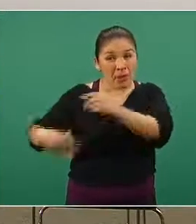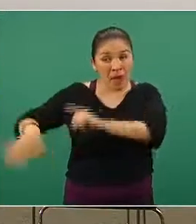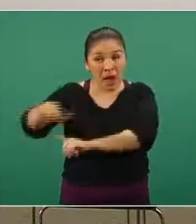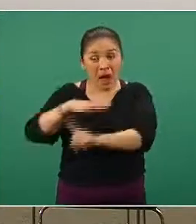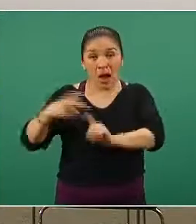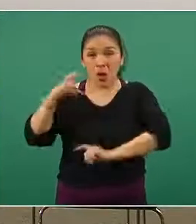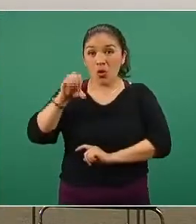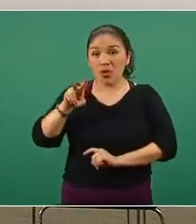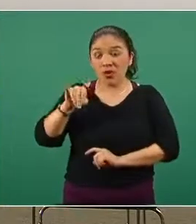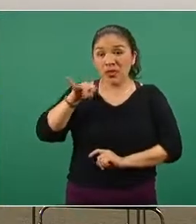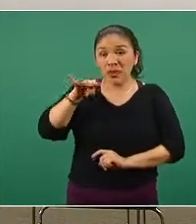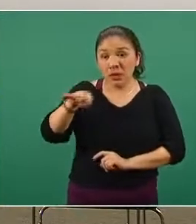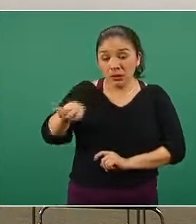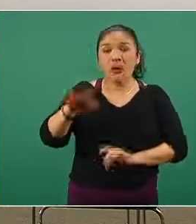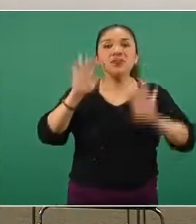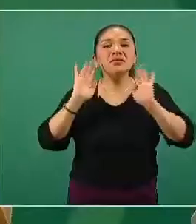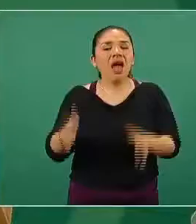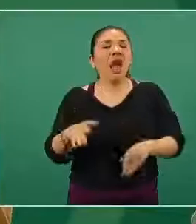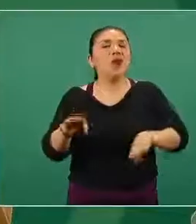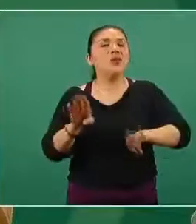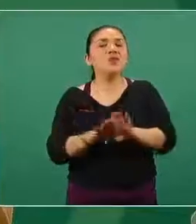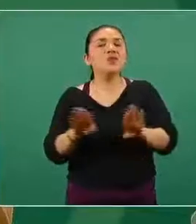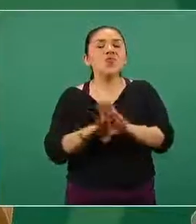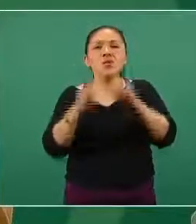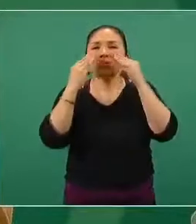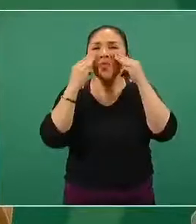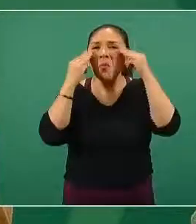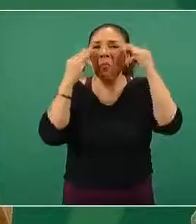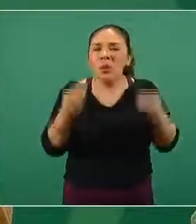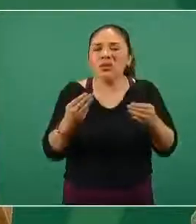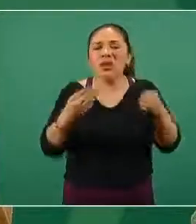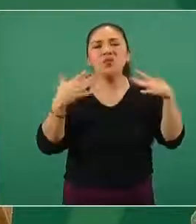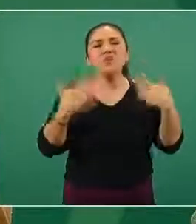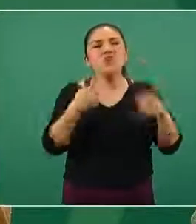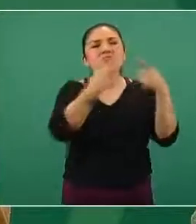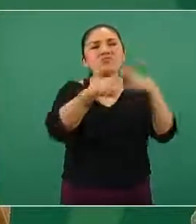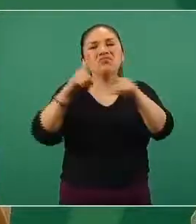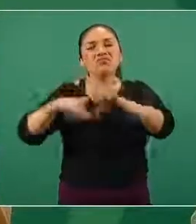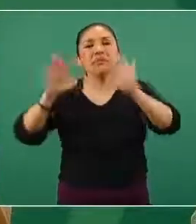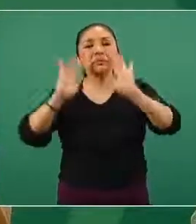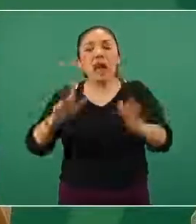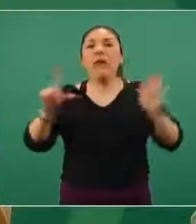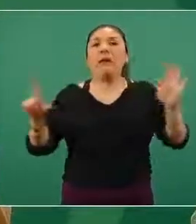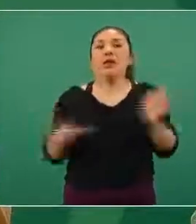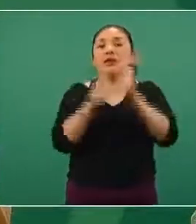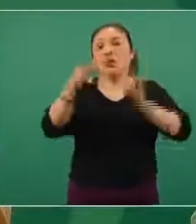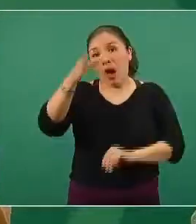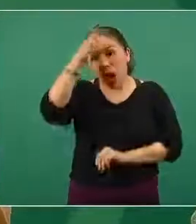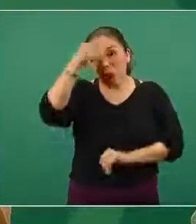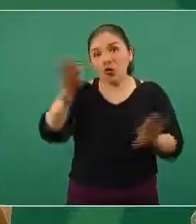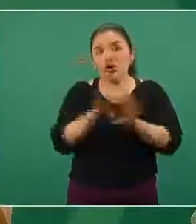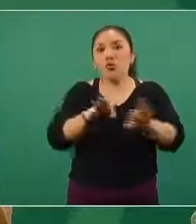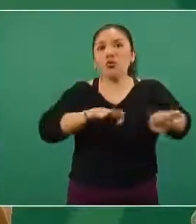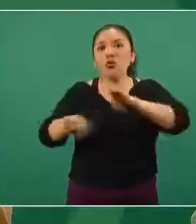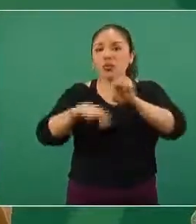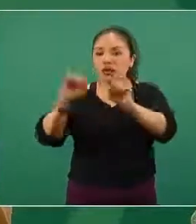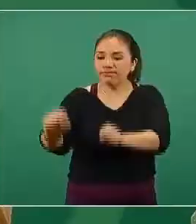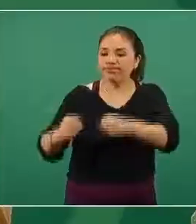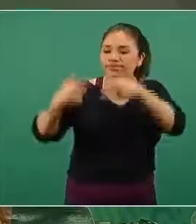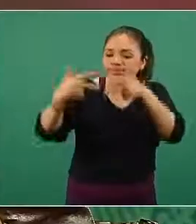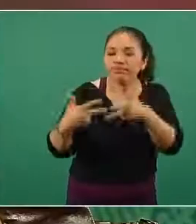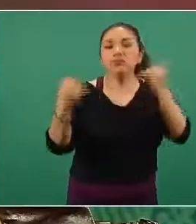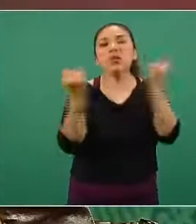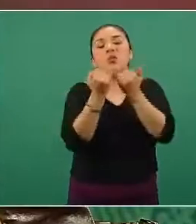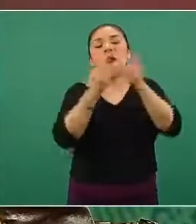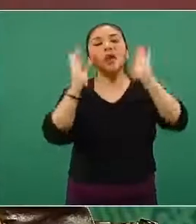la COVID-19 nos ha mostrado nuevas caras, nos ha enseñado a trabajar en teledistancia, nos ha